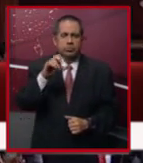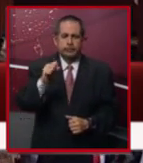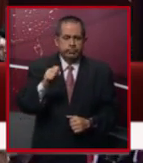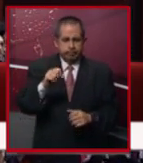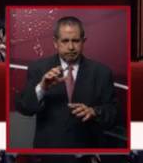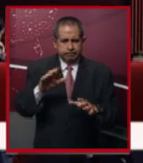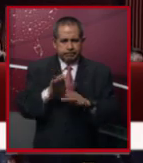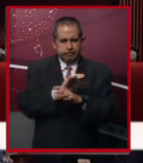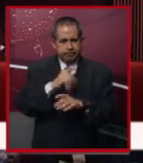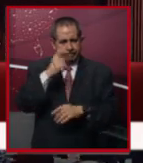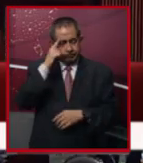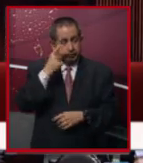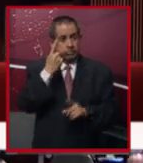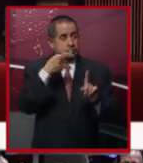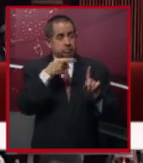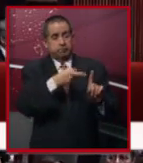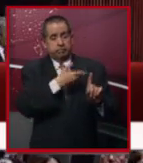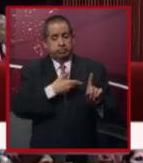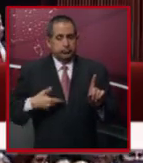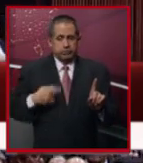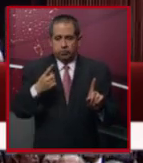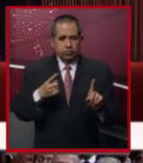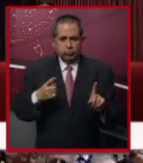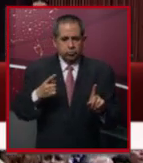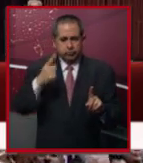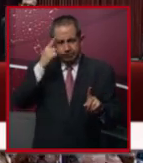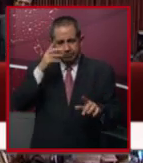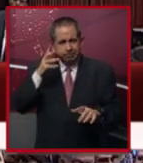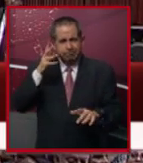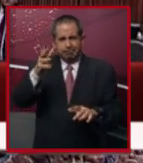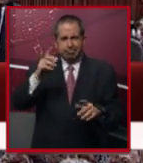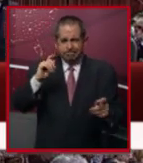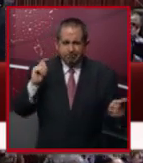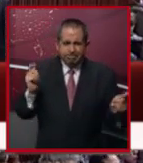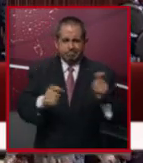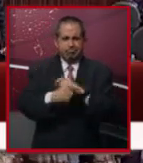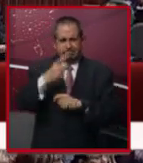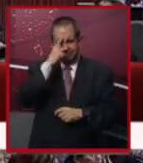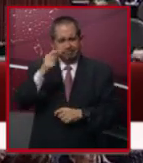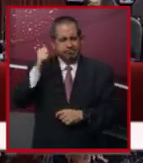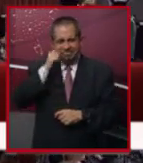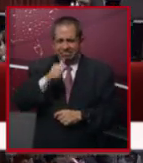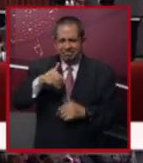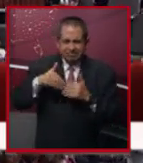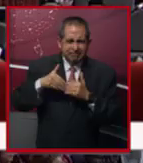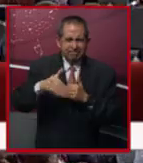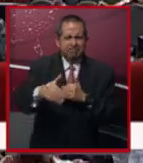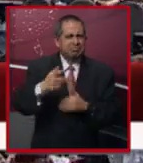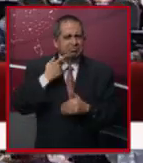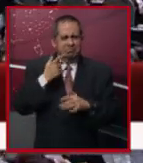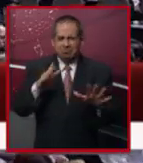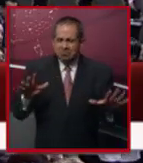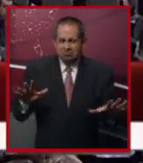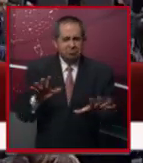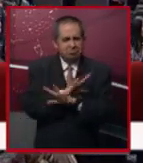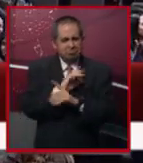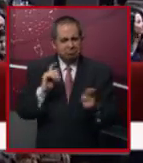reforma para un presidente, es para cambiar para siempre nuestro sistema político.